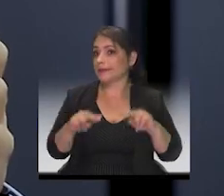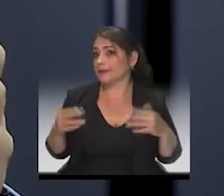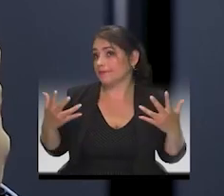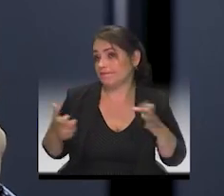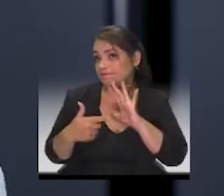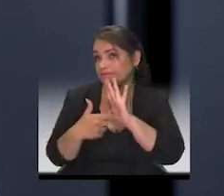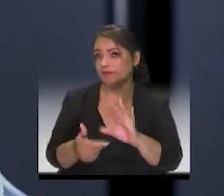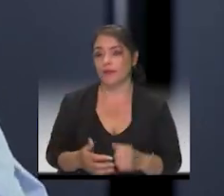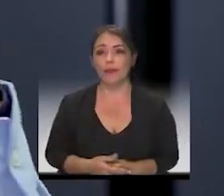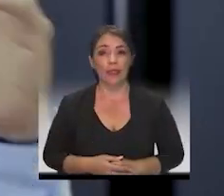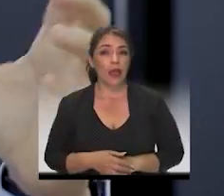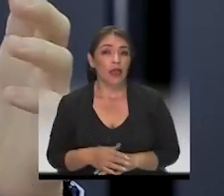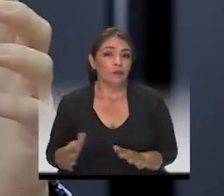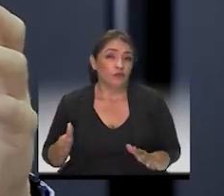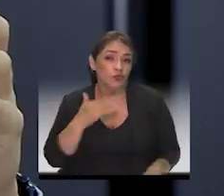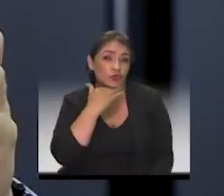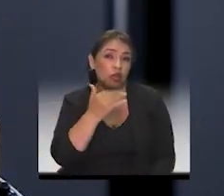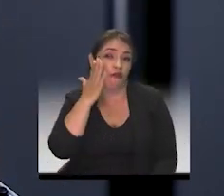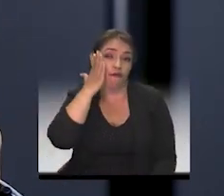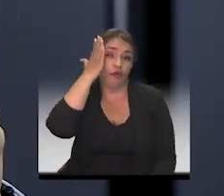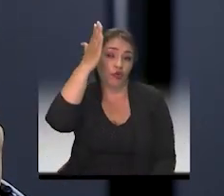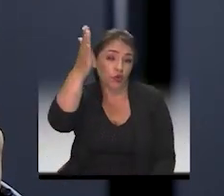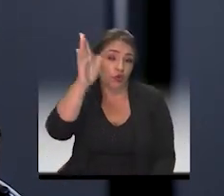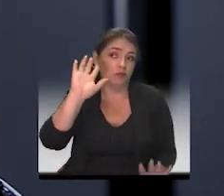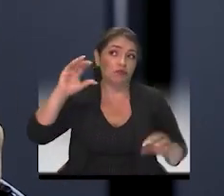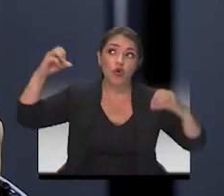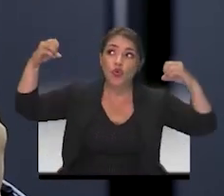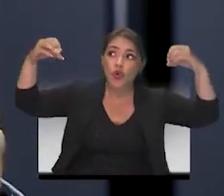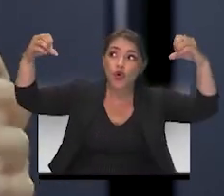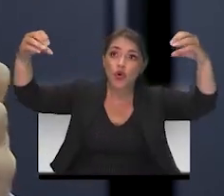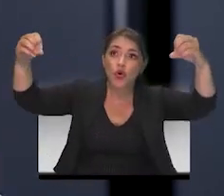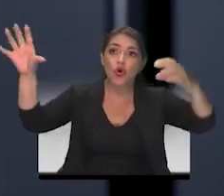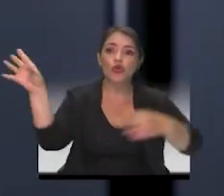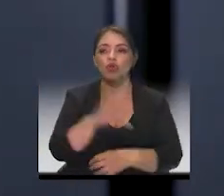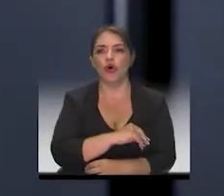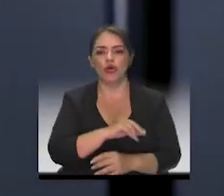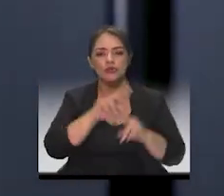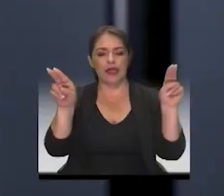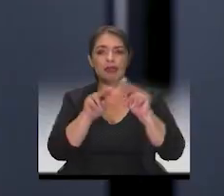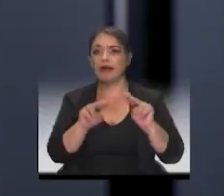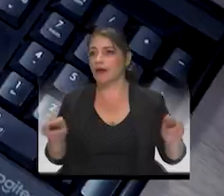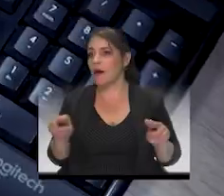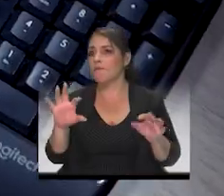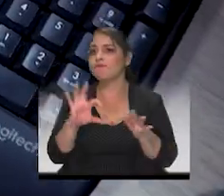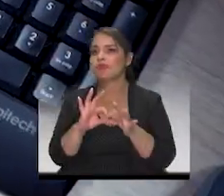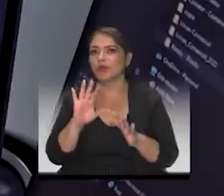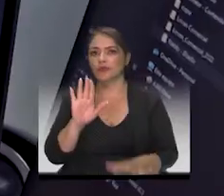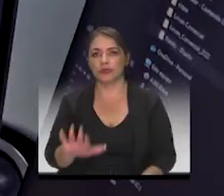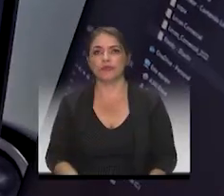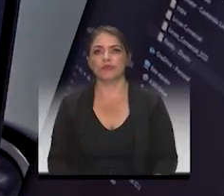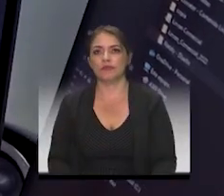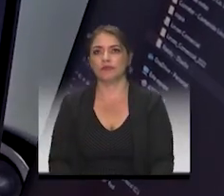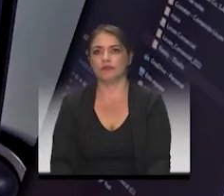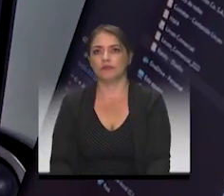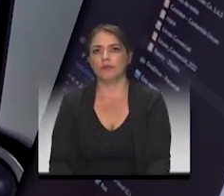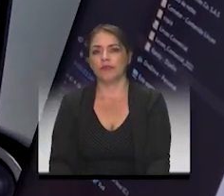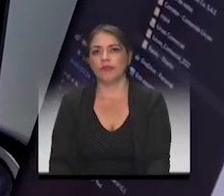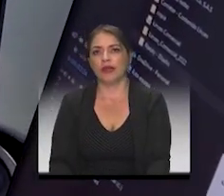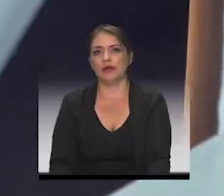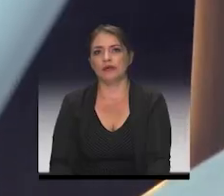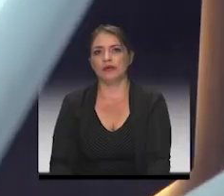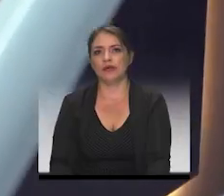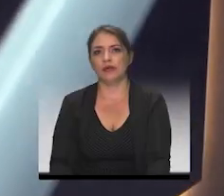el futuro todas nuestras luminarias están conectadas a este satélite internacional.